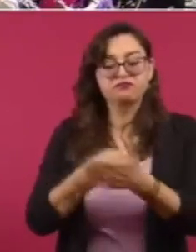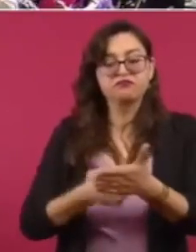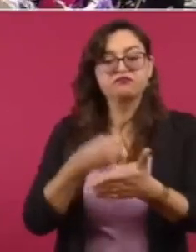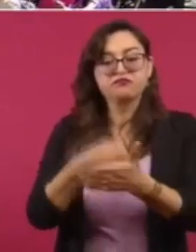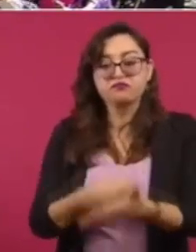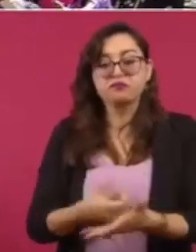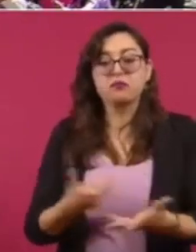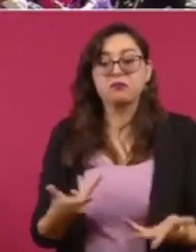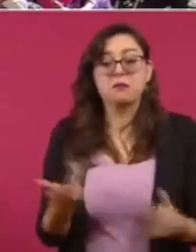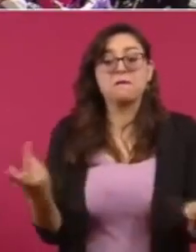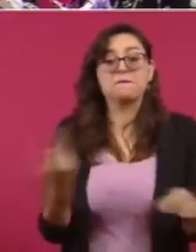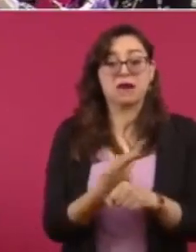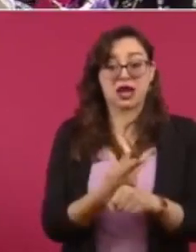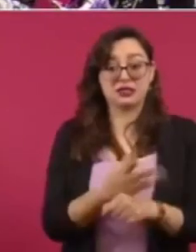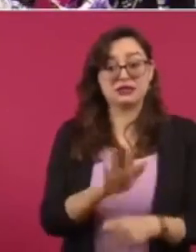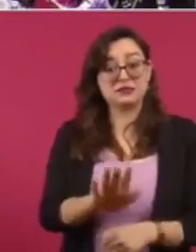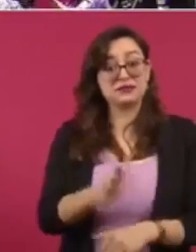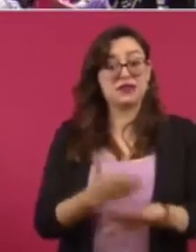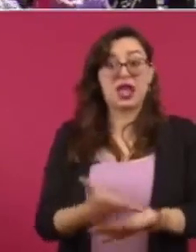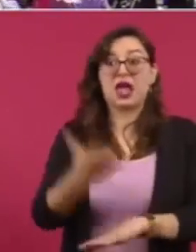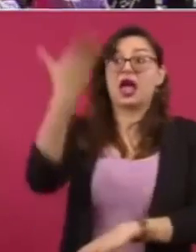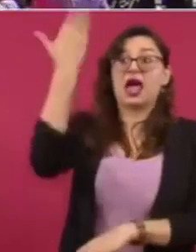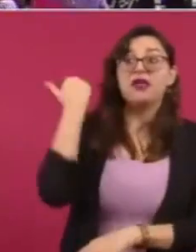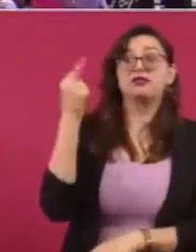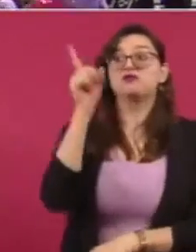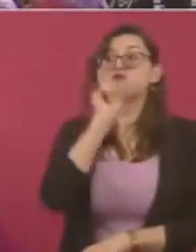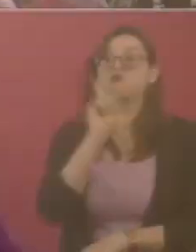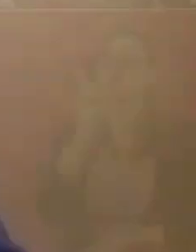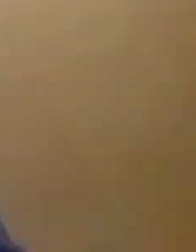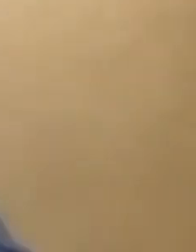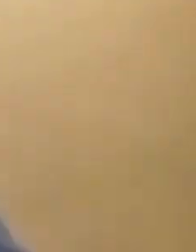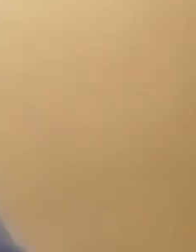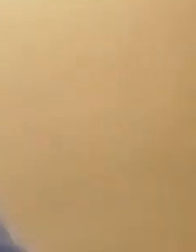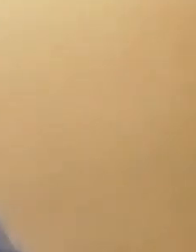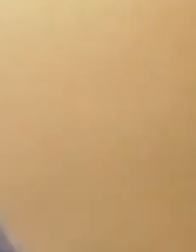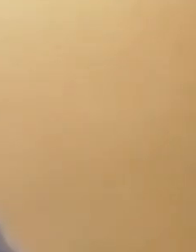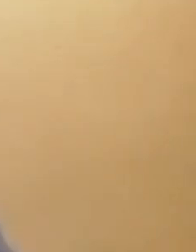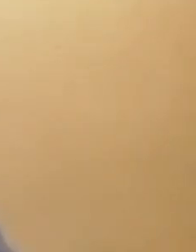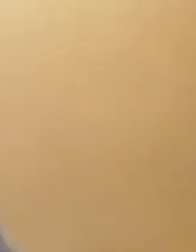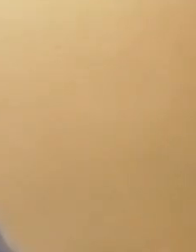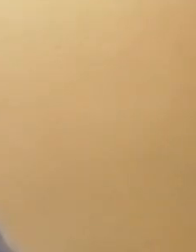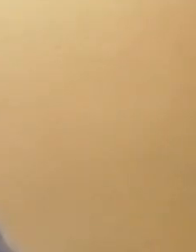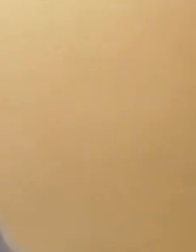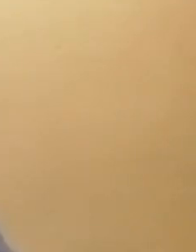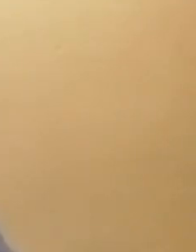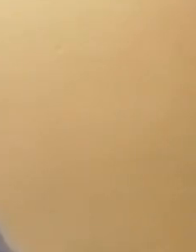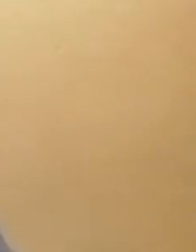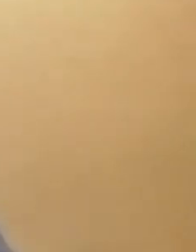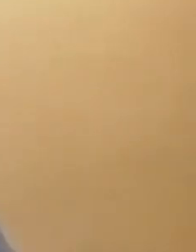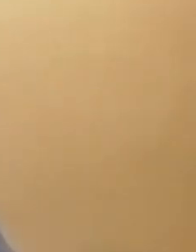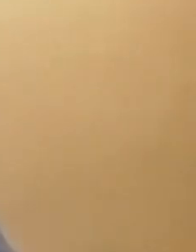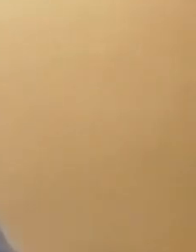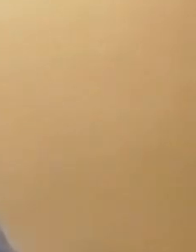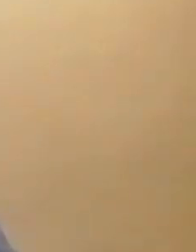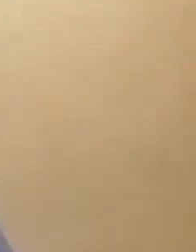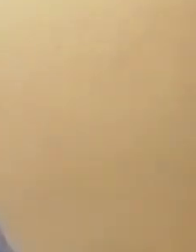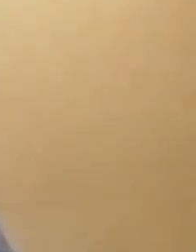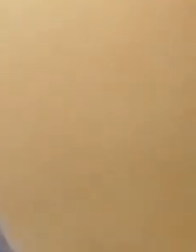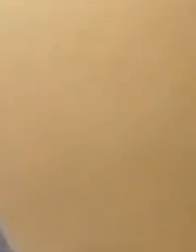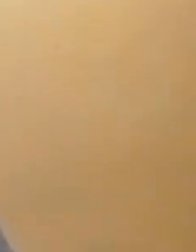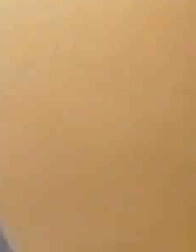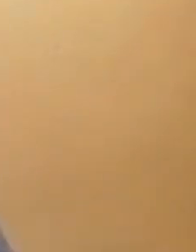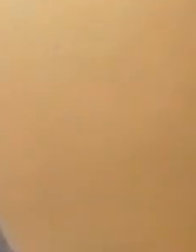la parte oficial y otra es lo que está sucediendo en estos momentos en la calle, en la inmensa mayoría de